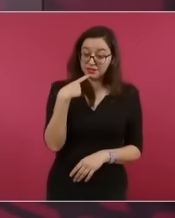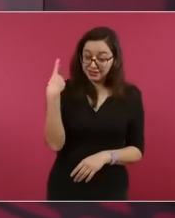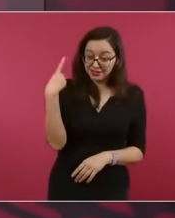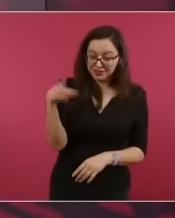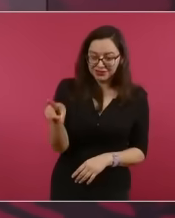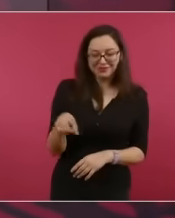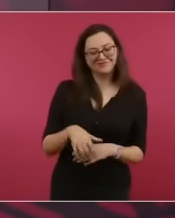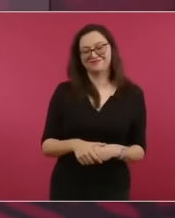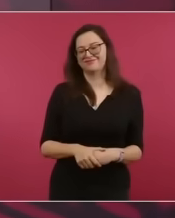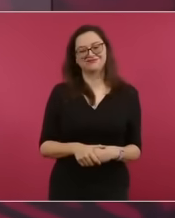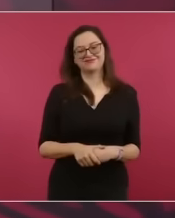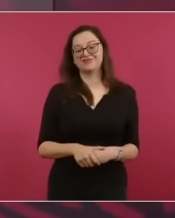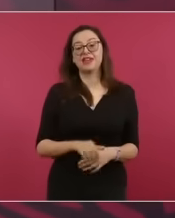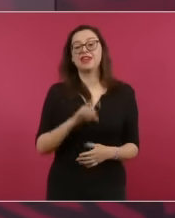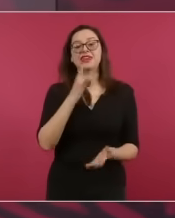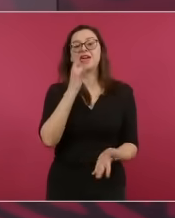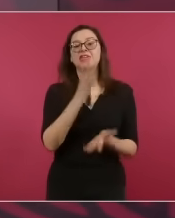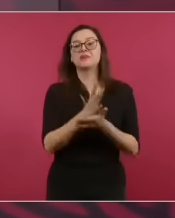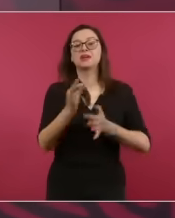propaganda,